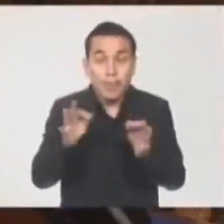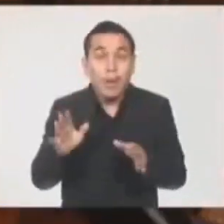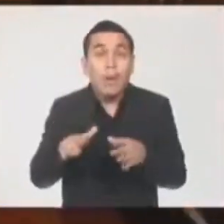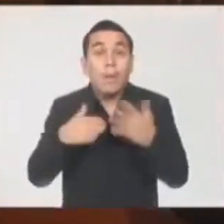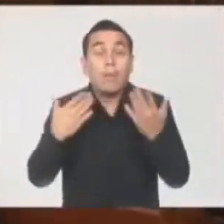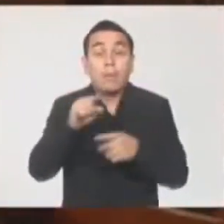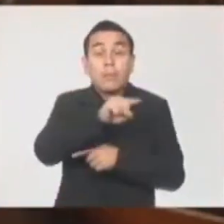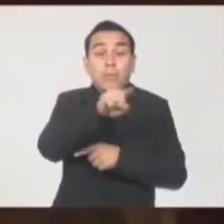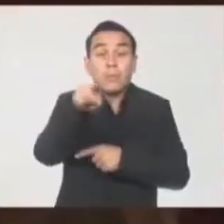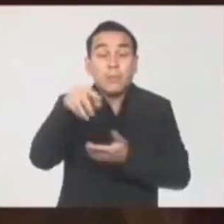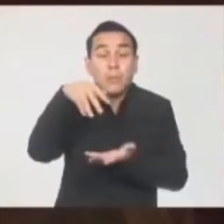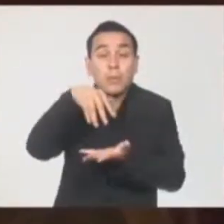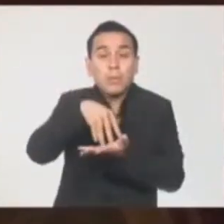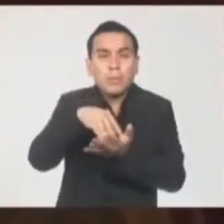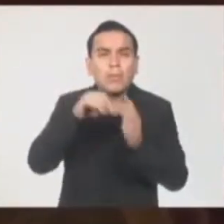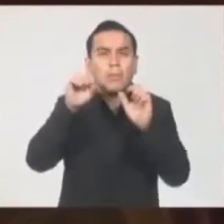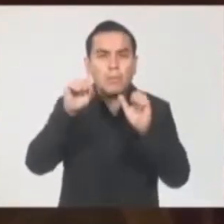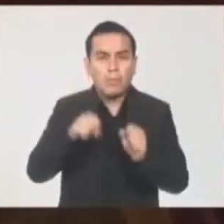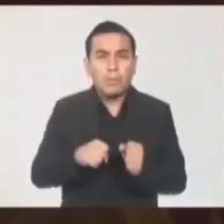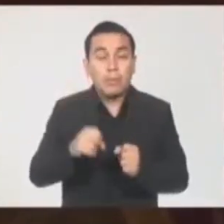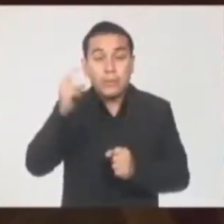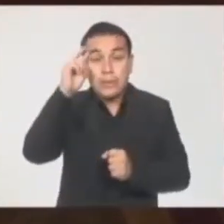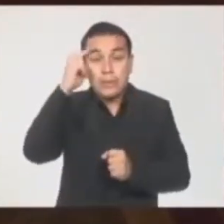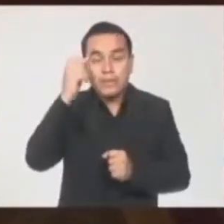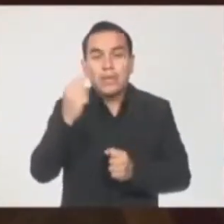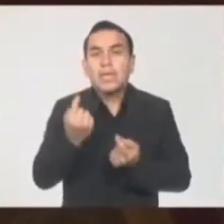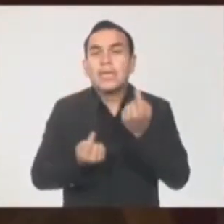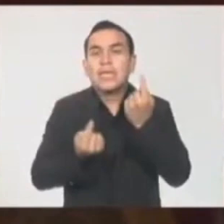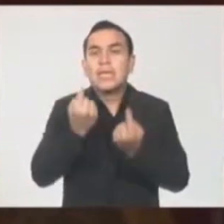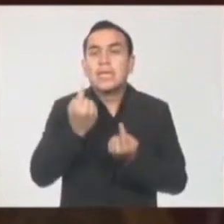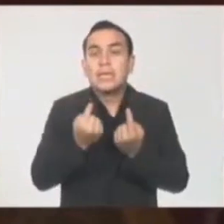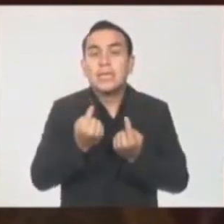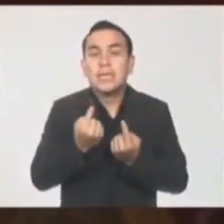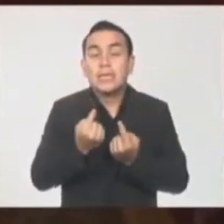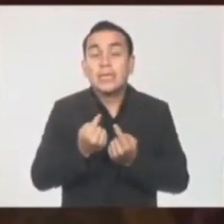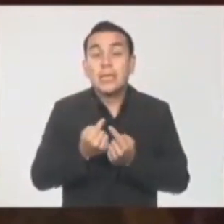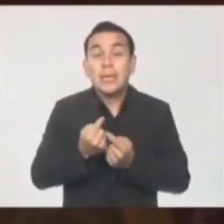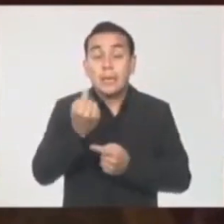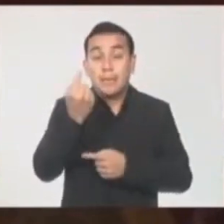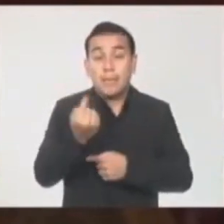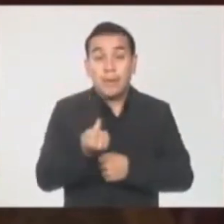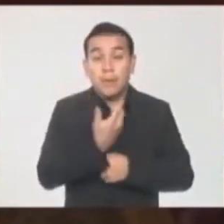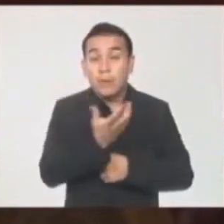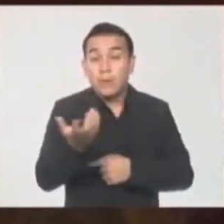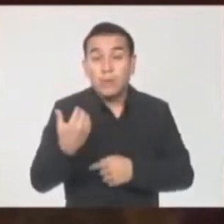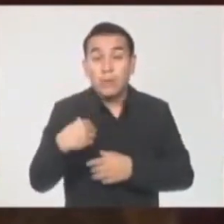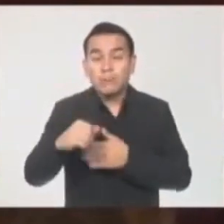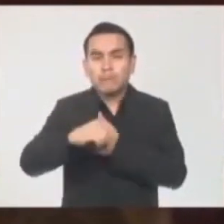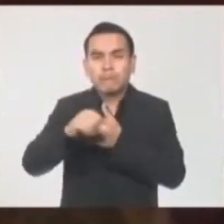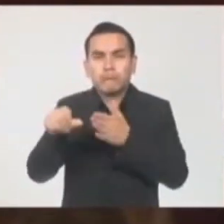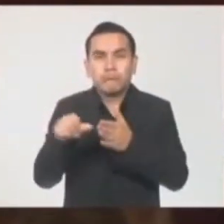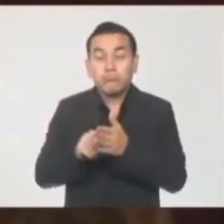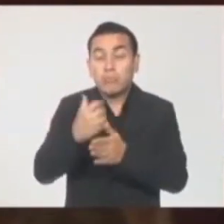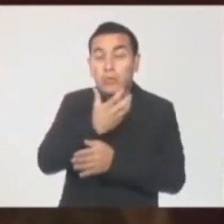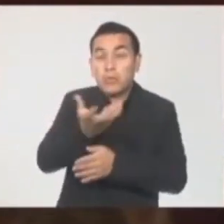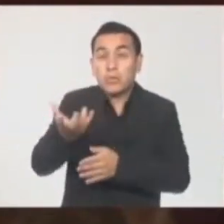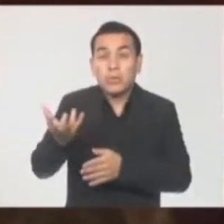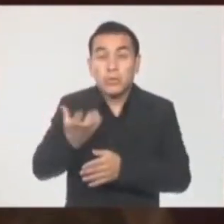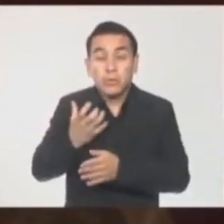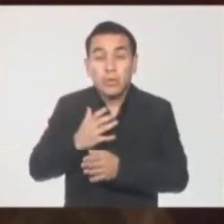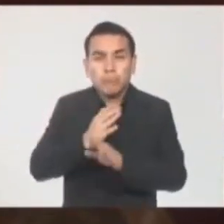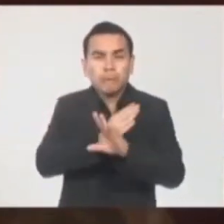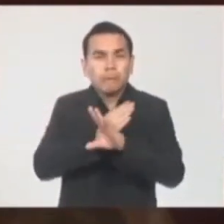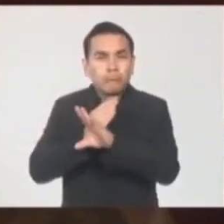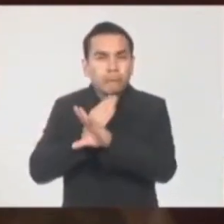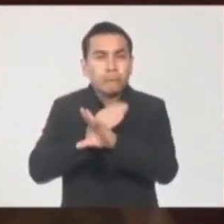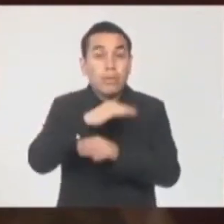porque solo ustedes podían decir cómo querían ser gobernados. juramos defender la patria contra todo obstáculo, contra